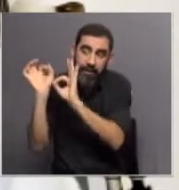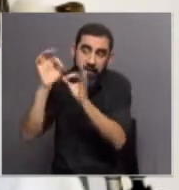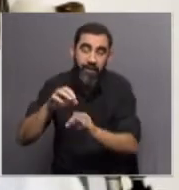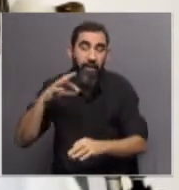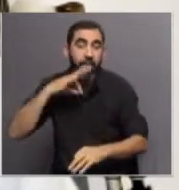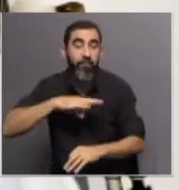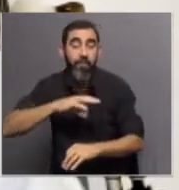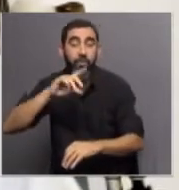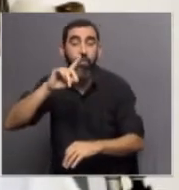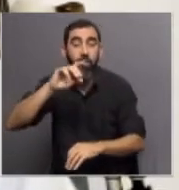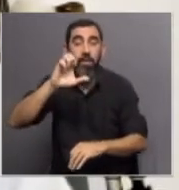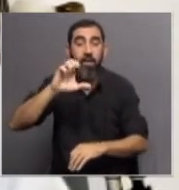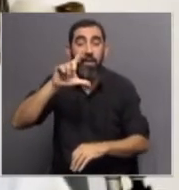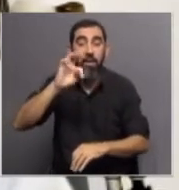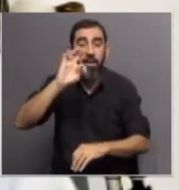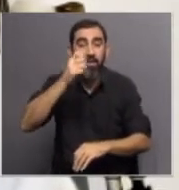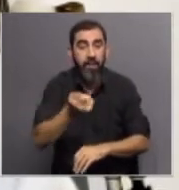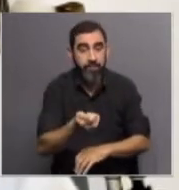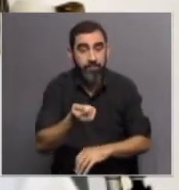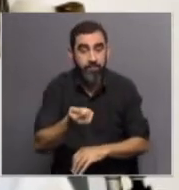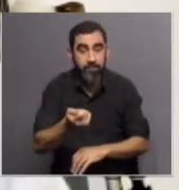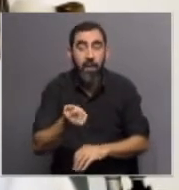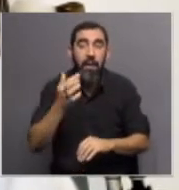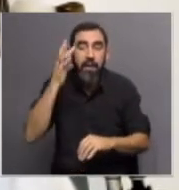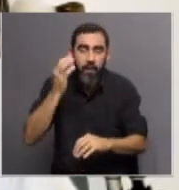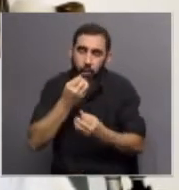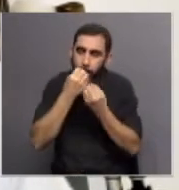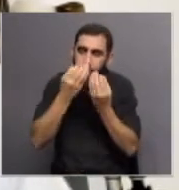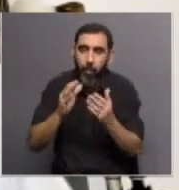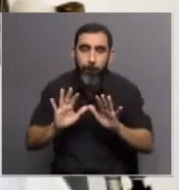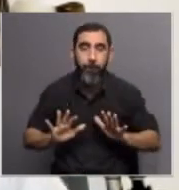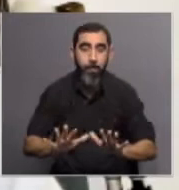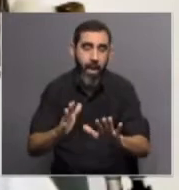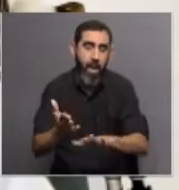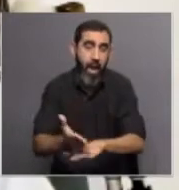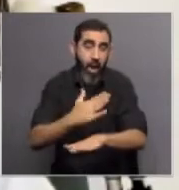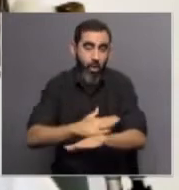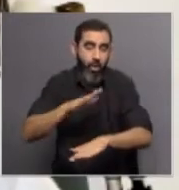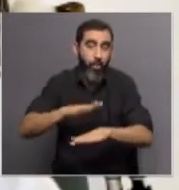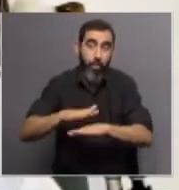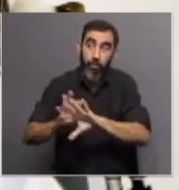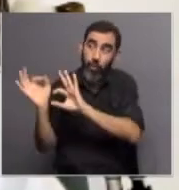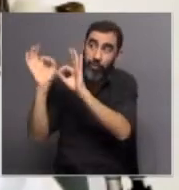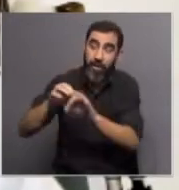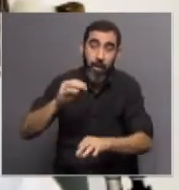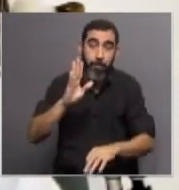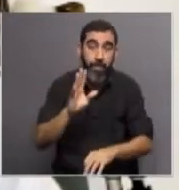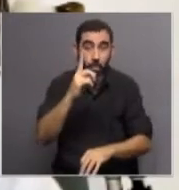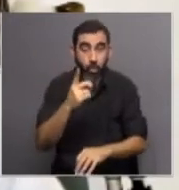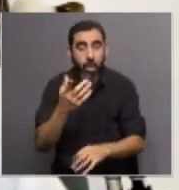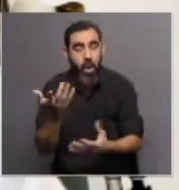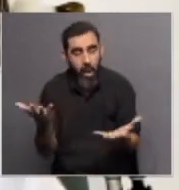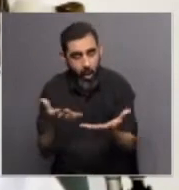Delta. Entonces ahí hay que estar, creo que estamos un poco mejor preparados que en el momento en que ingresó la P1, porque ahora está el